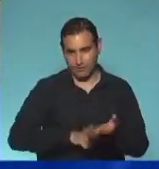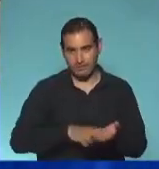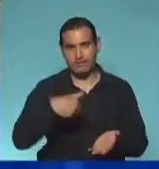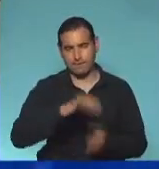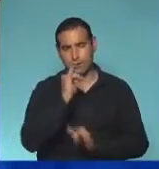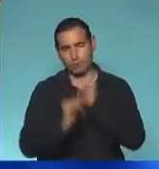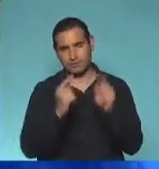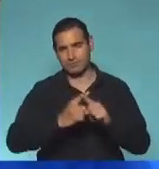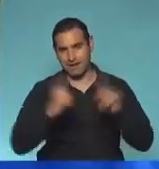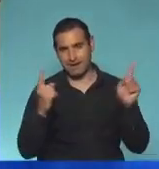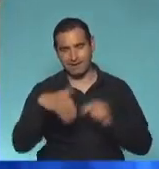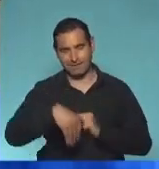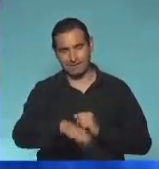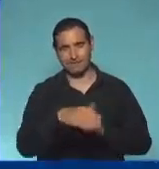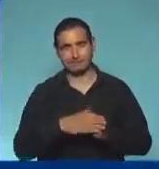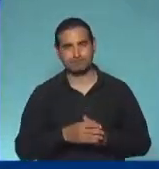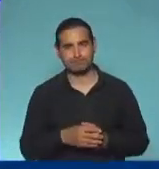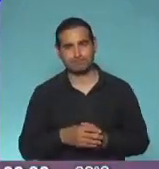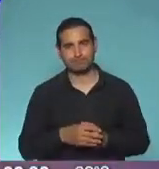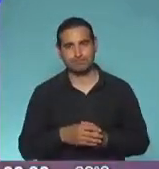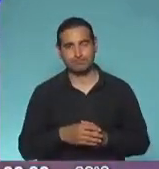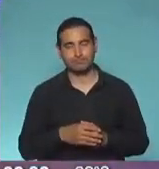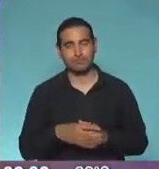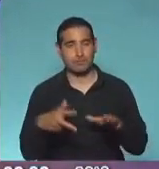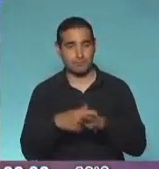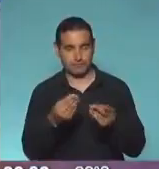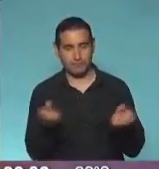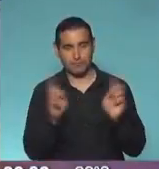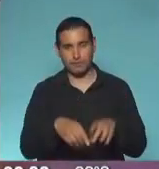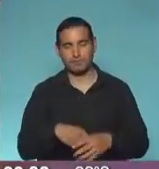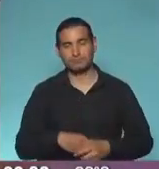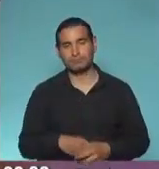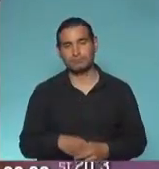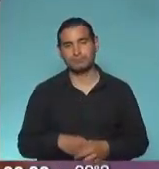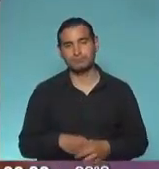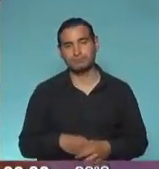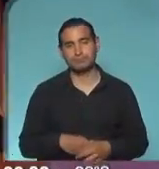los detalles, como siempre, en instantes, luego de la pausa. Ya volvemos.